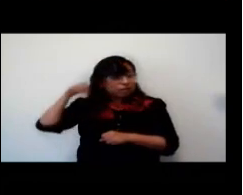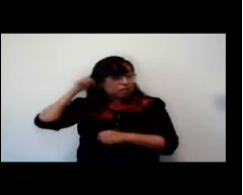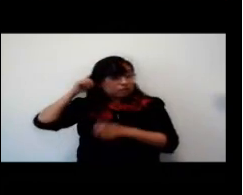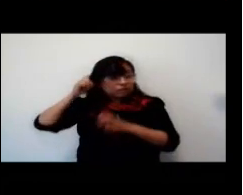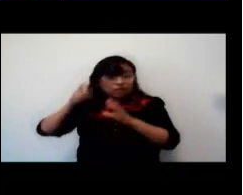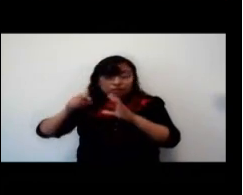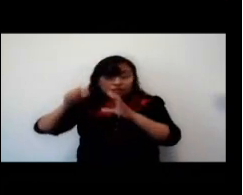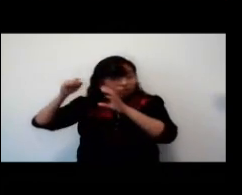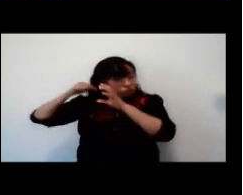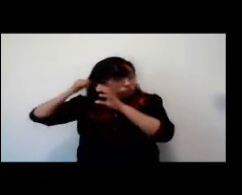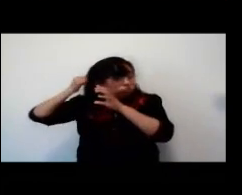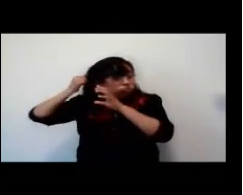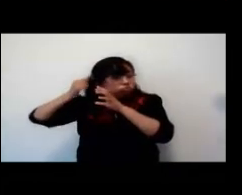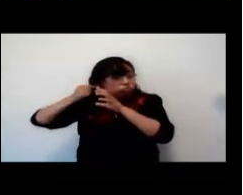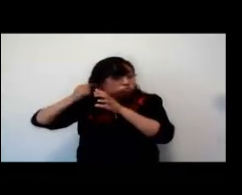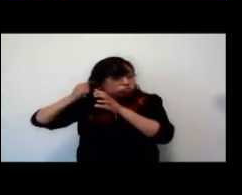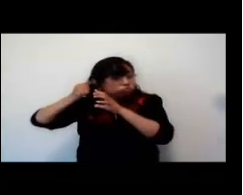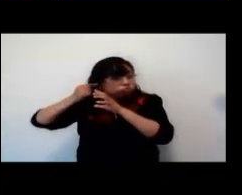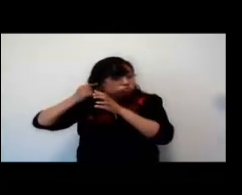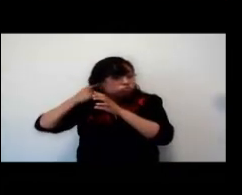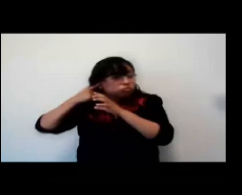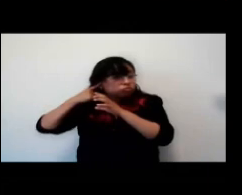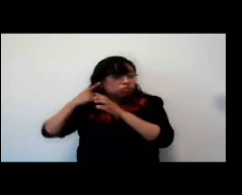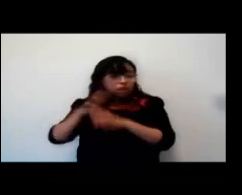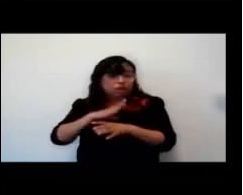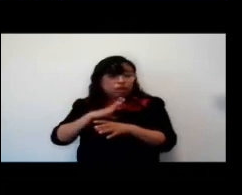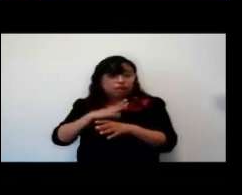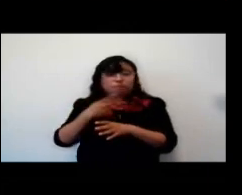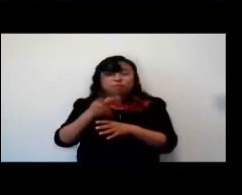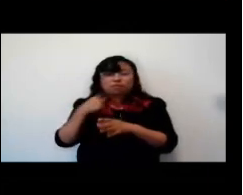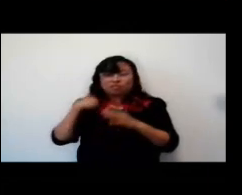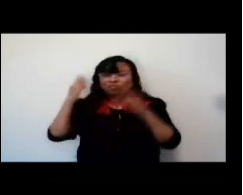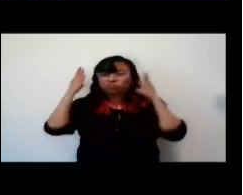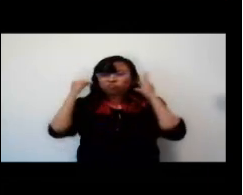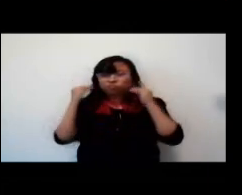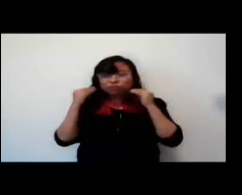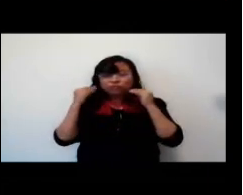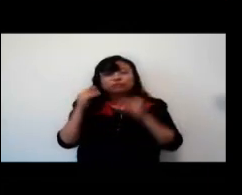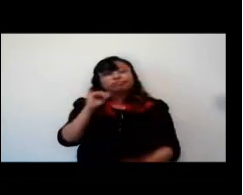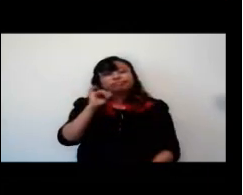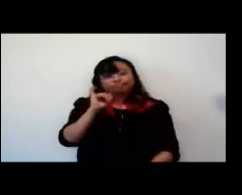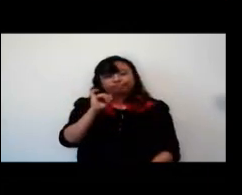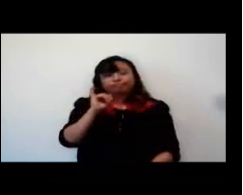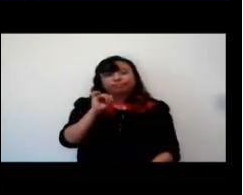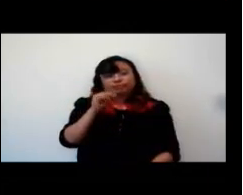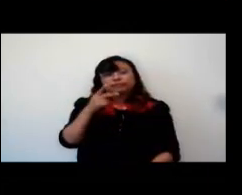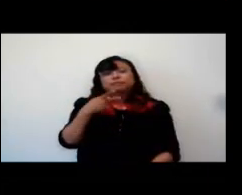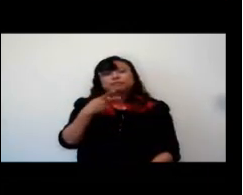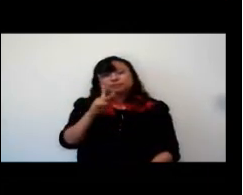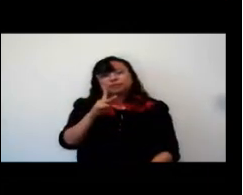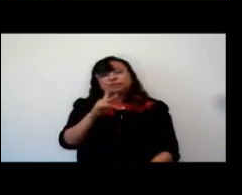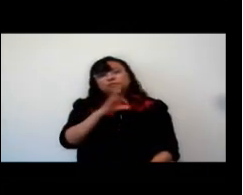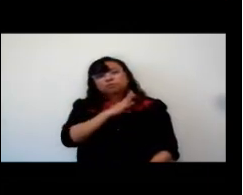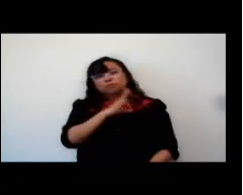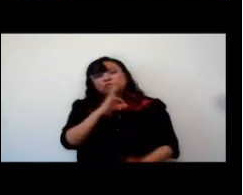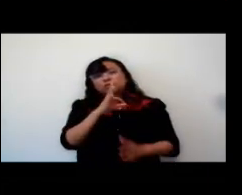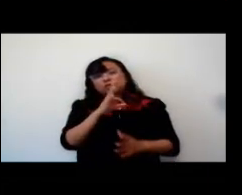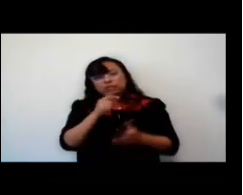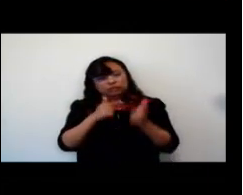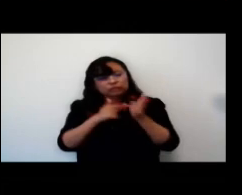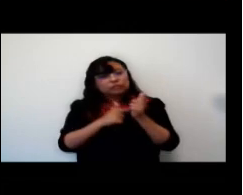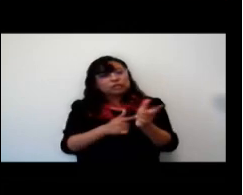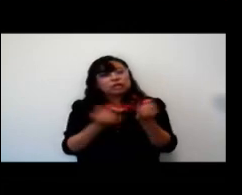a quedar sin audición. Sí, la audición puede bajar o se puede mantener igual, pero la ganancia de tener